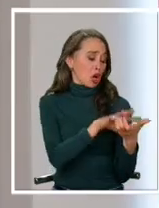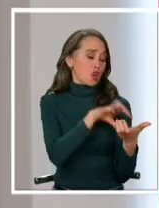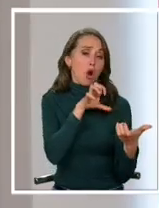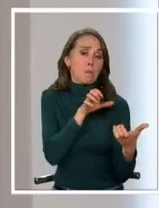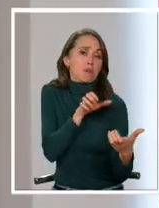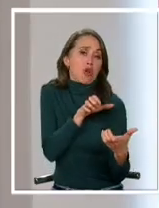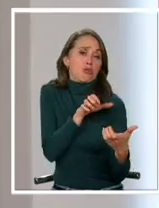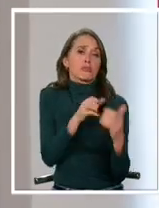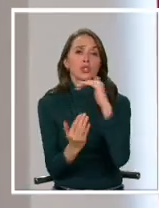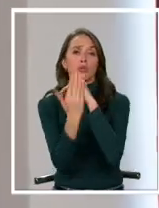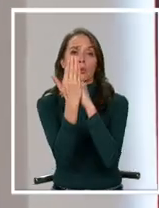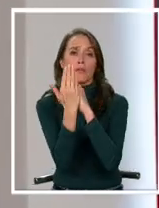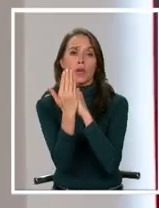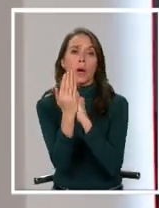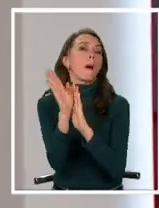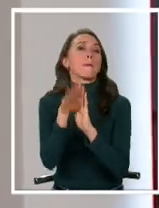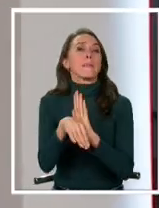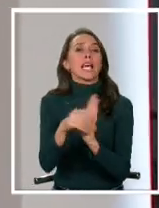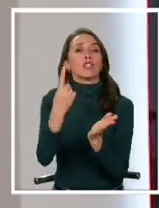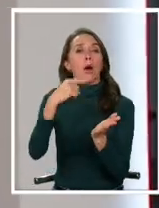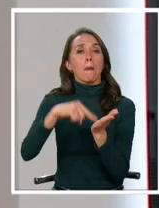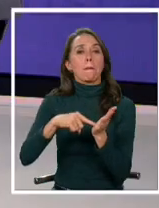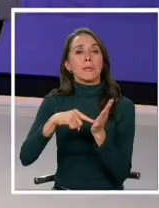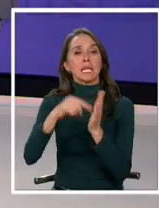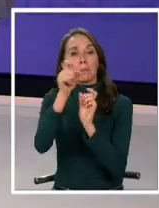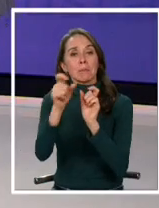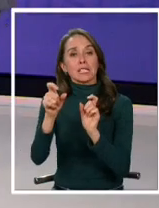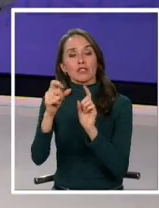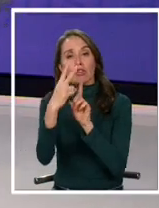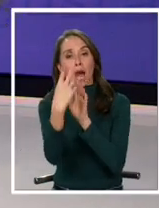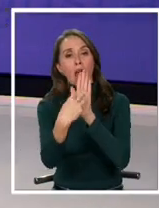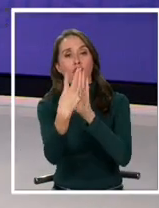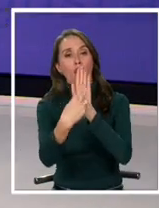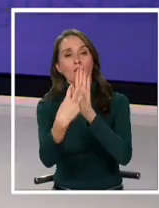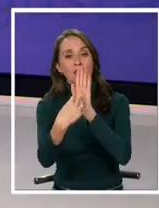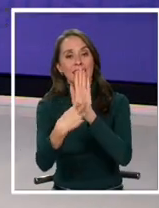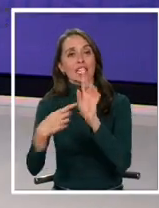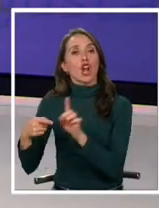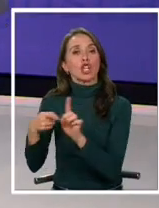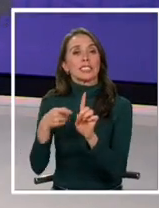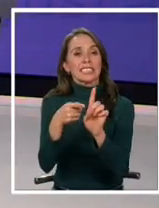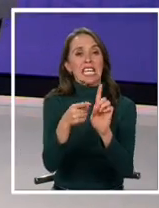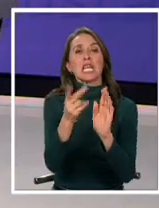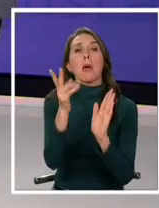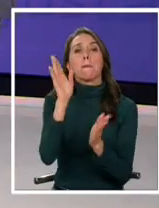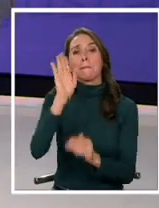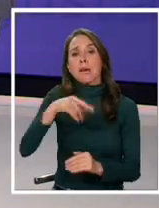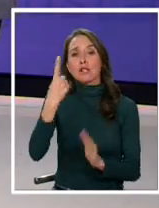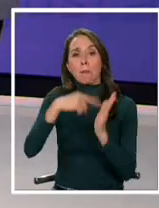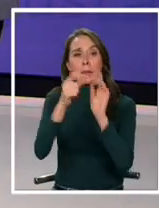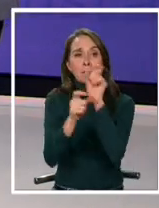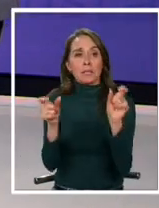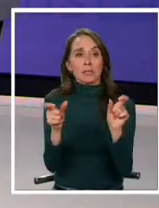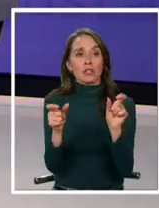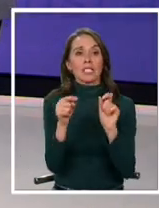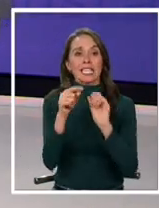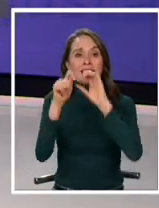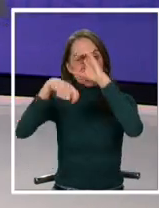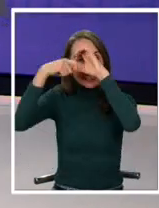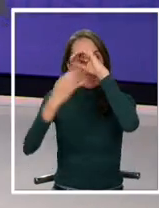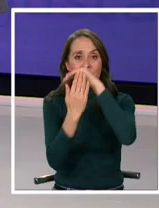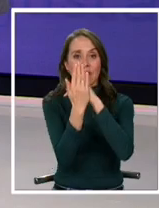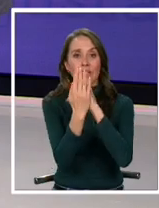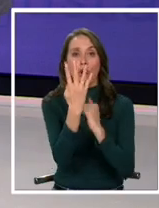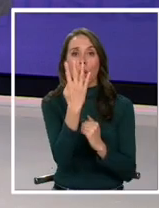expectativa él tiene menos de 1000 seguidores eh que son no son pocos pero tiene menos de 1000 y lo han visto este video